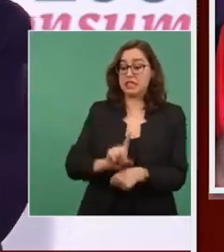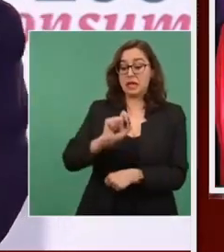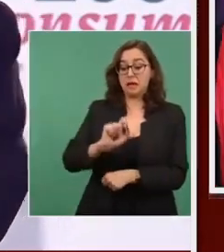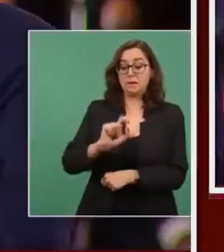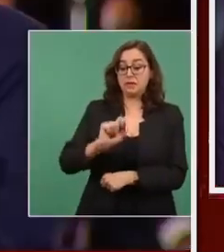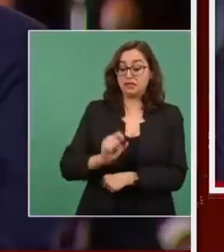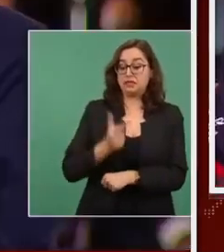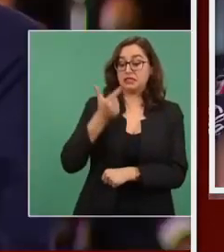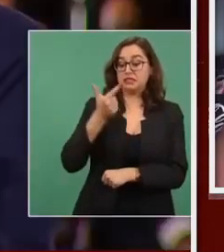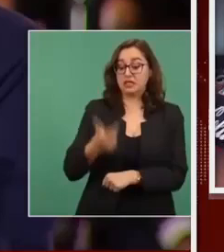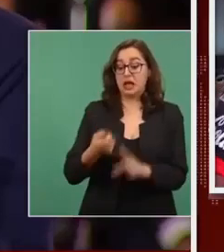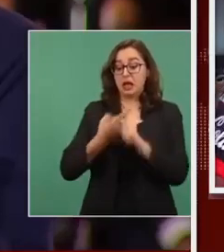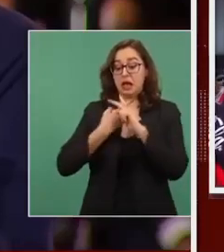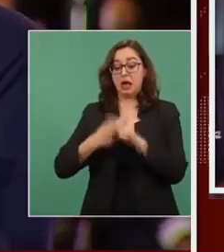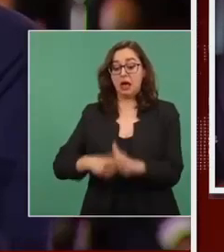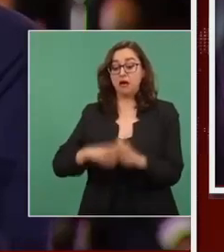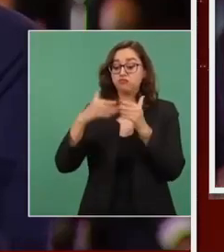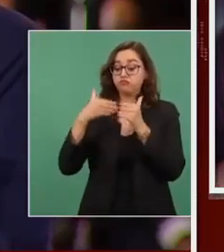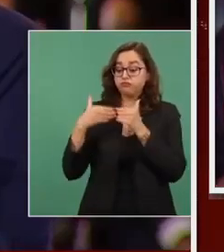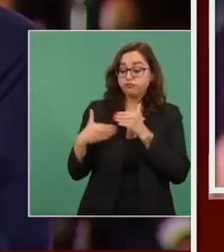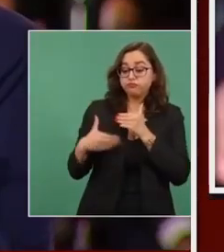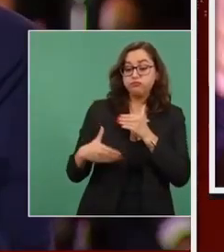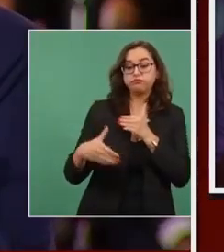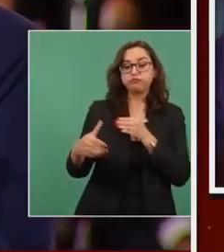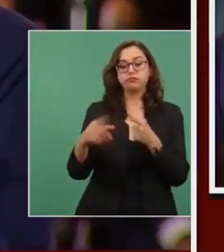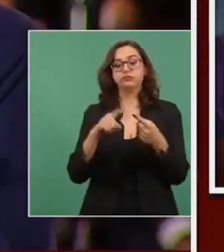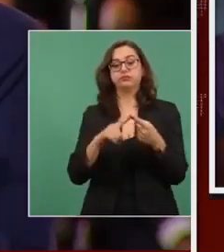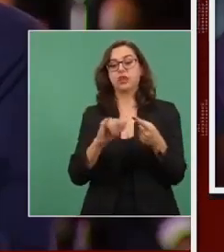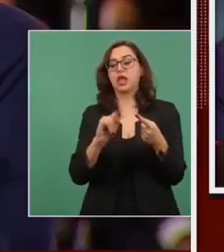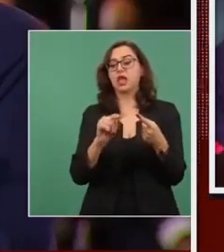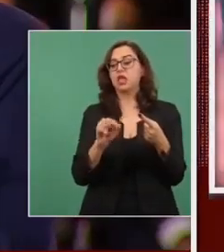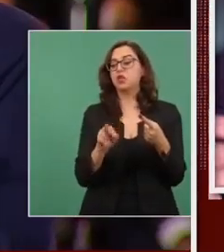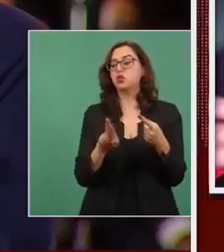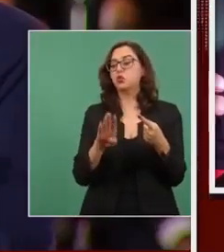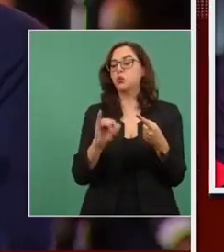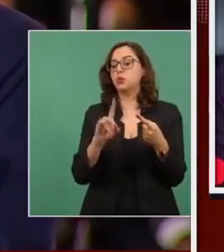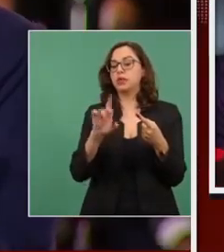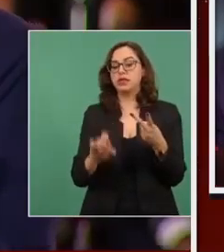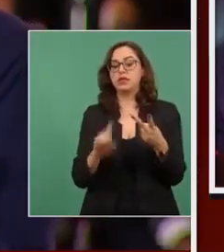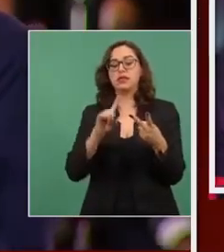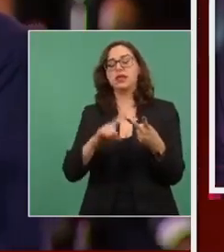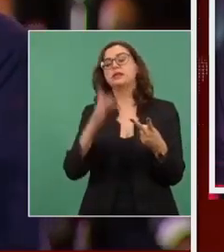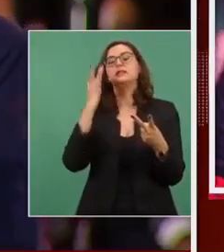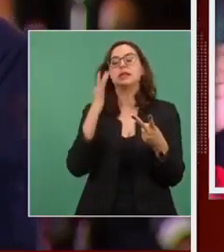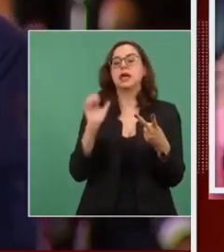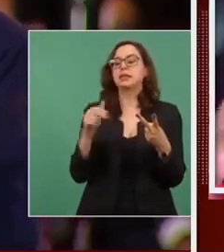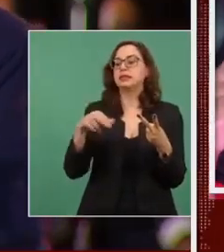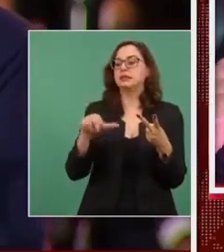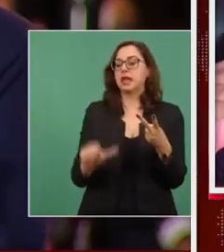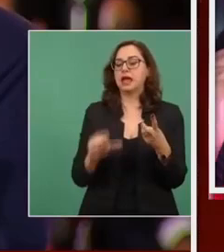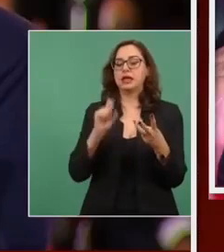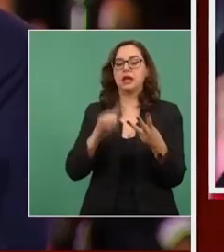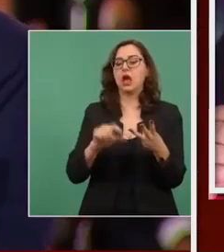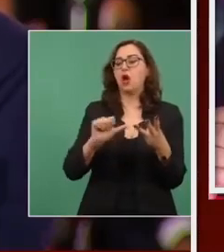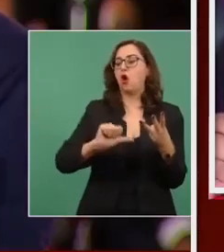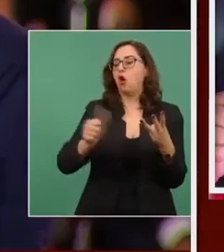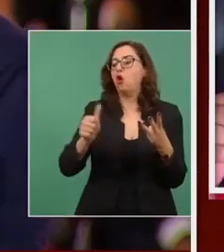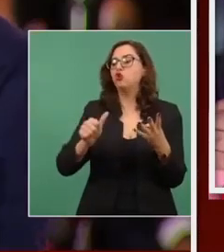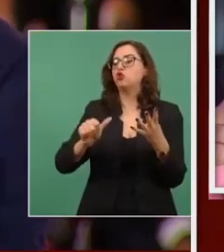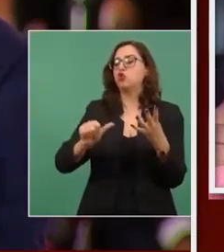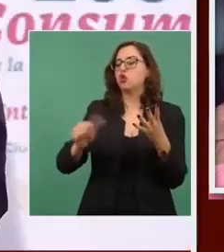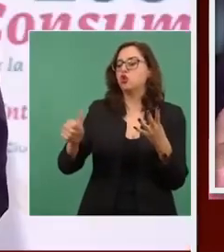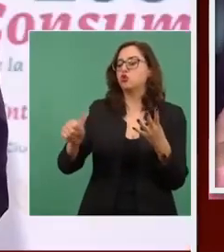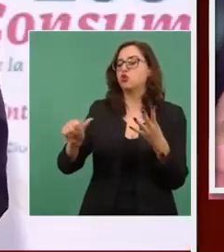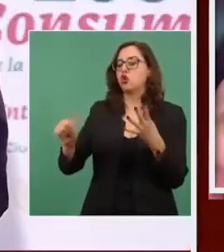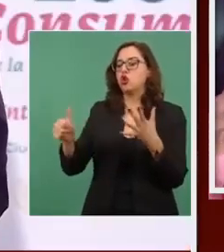mundiales el organismo elevó la estimación todavía de la que ya se tenía la elevó del crecimiento económico en